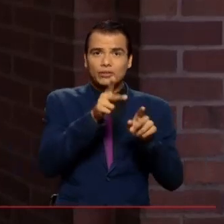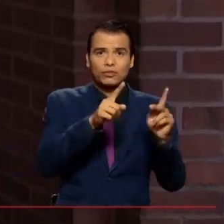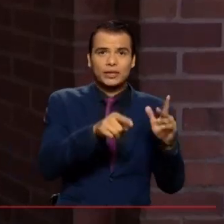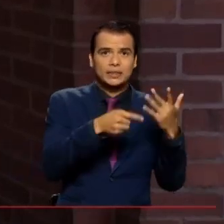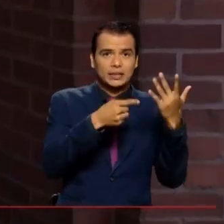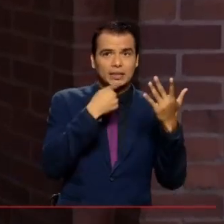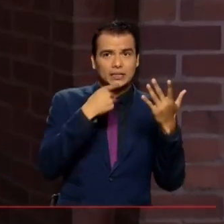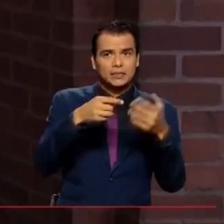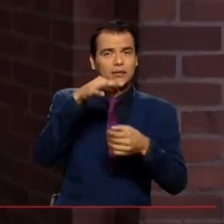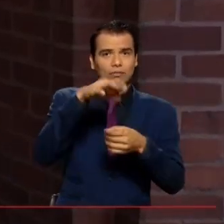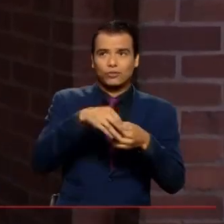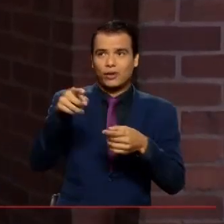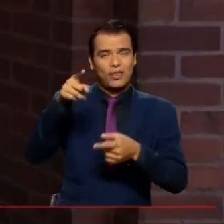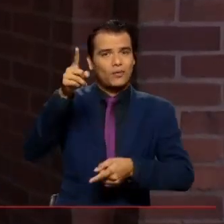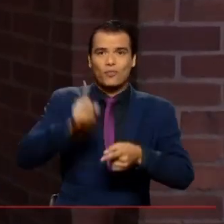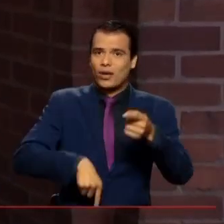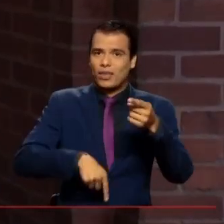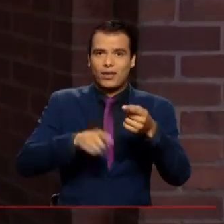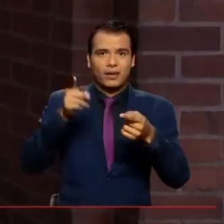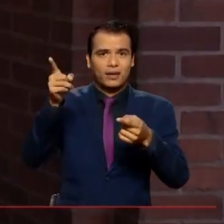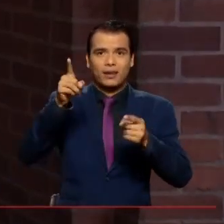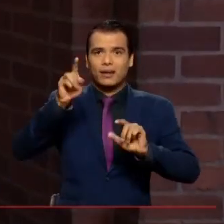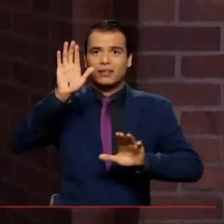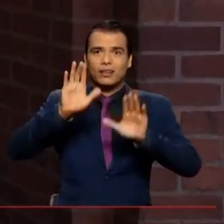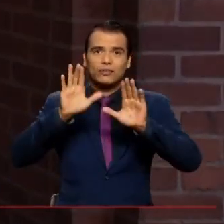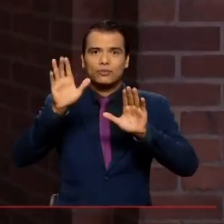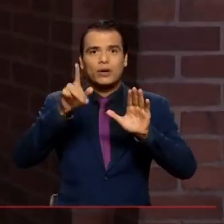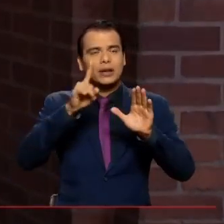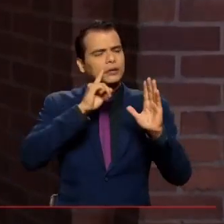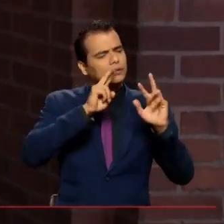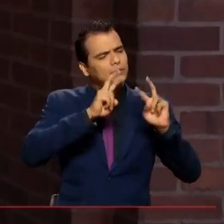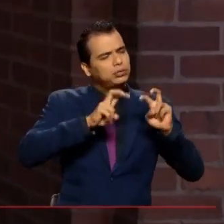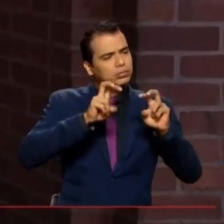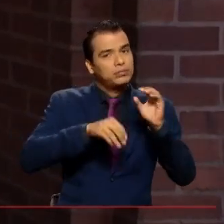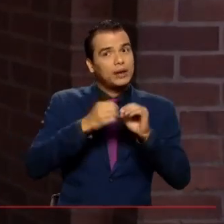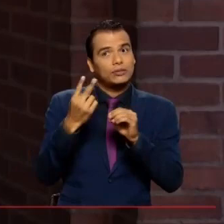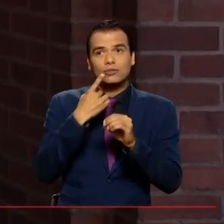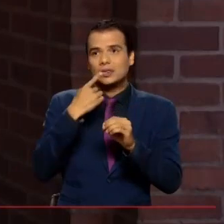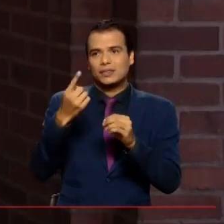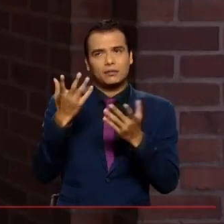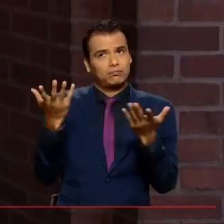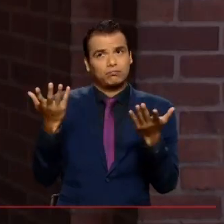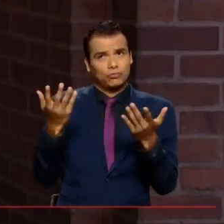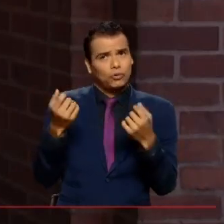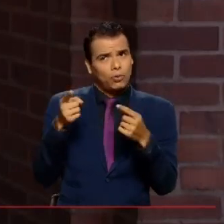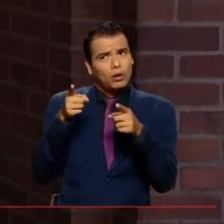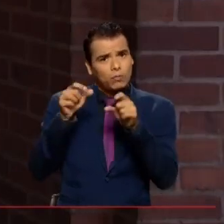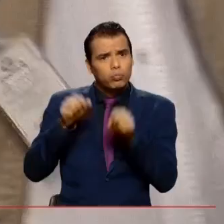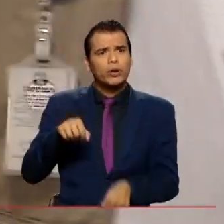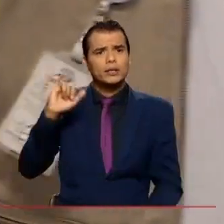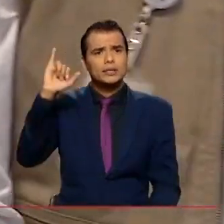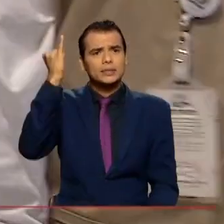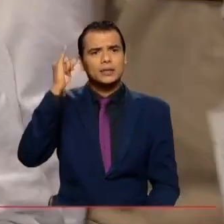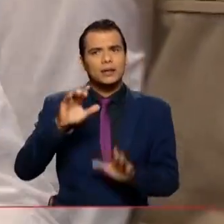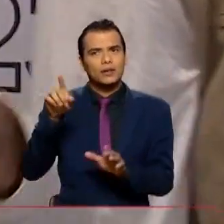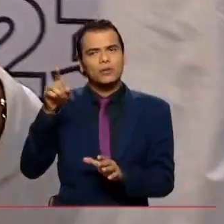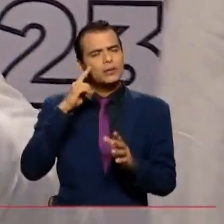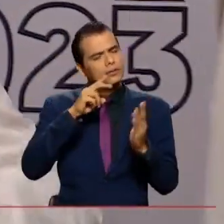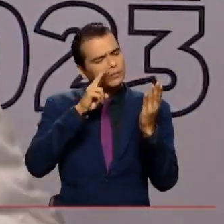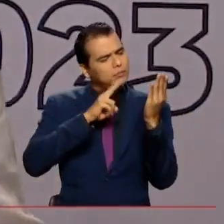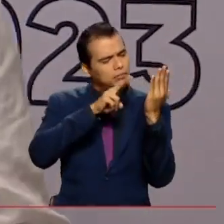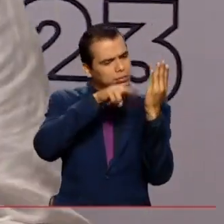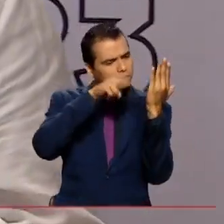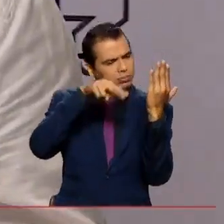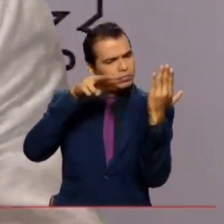votaron favorablemente la inhabilidad y los 2 magistrados que votaron negativamente para tomar una